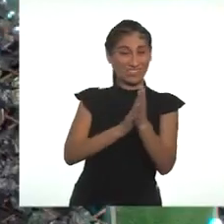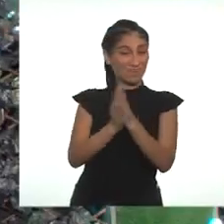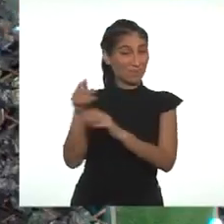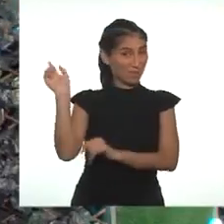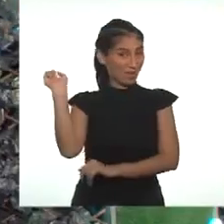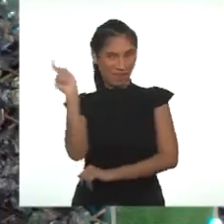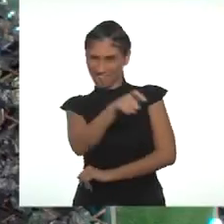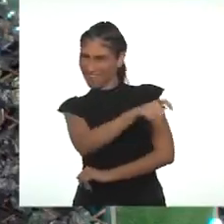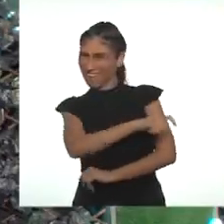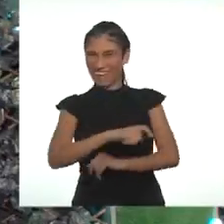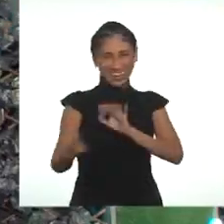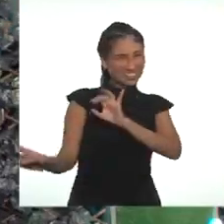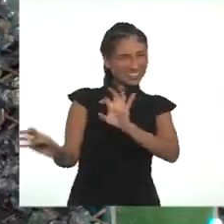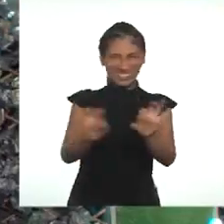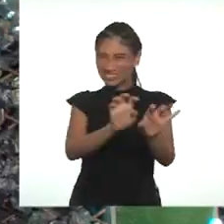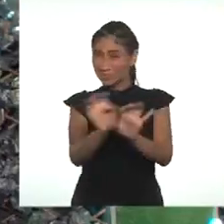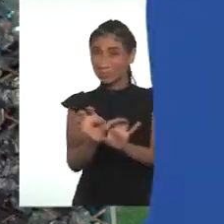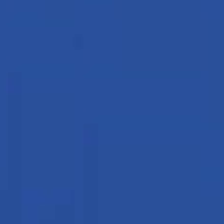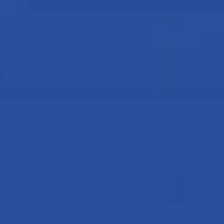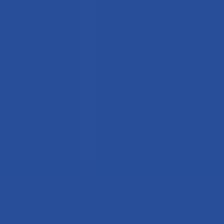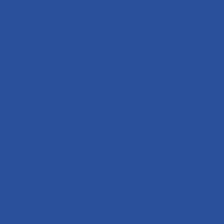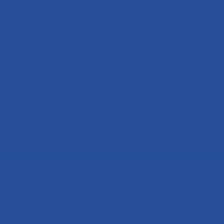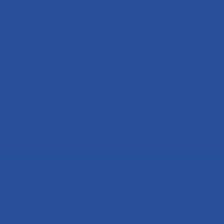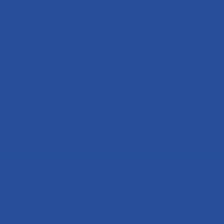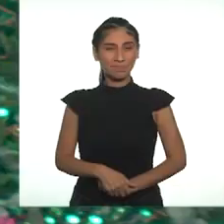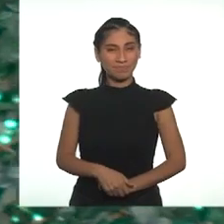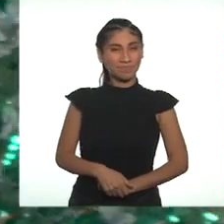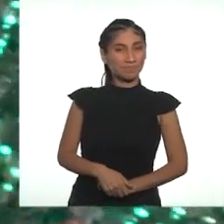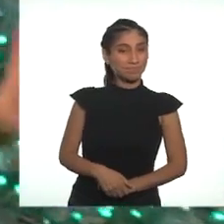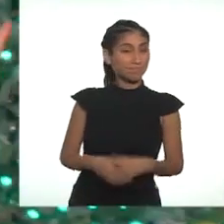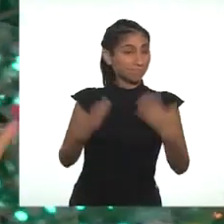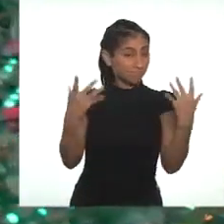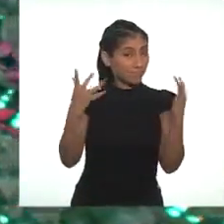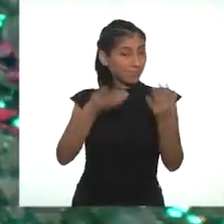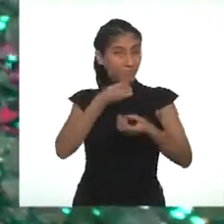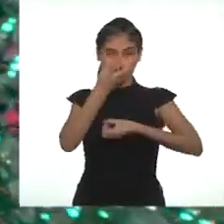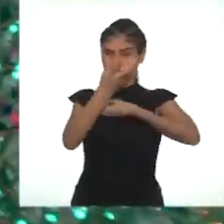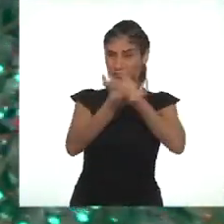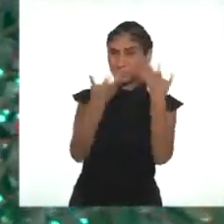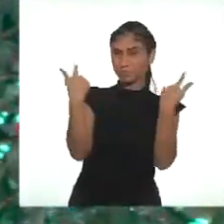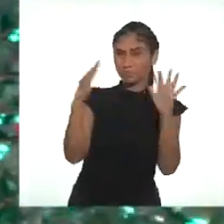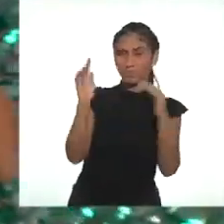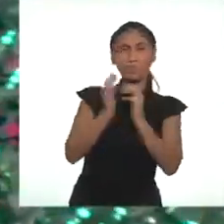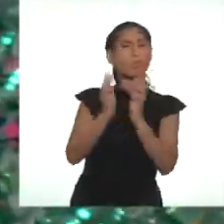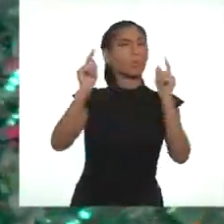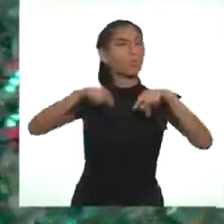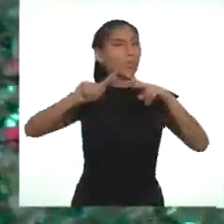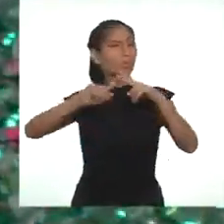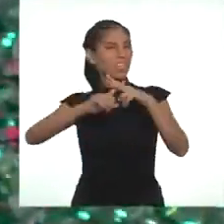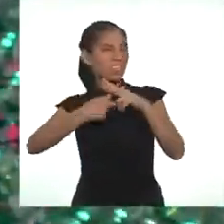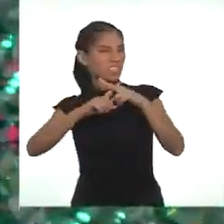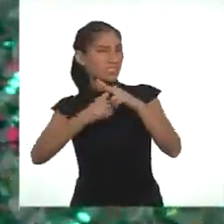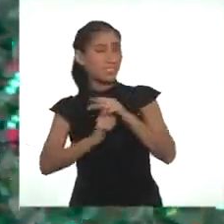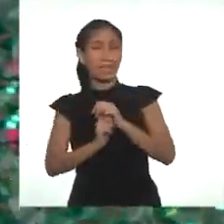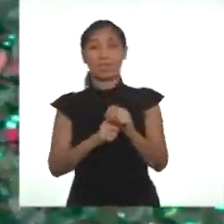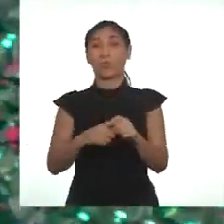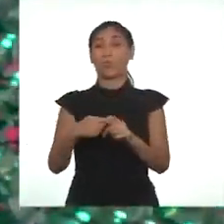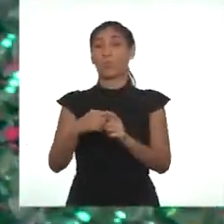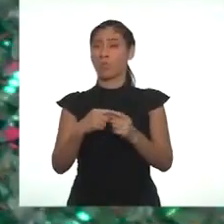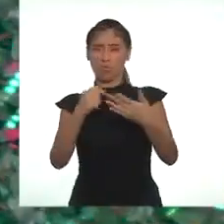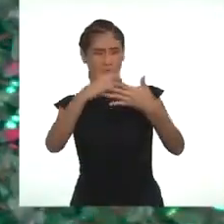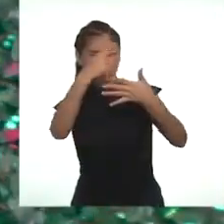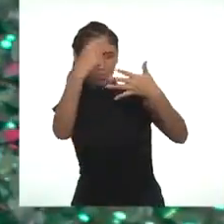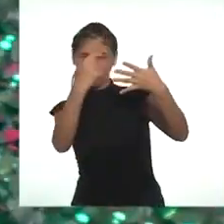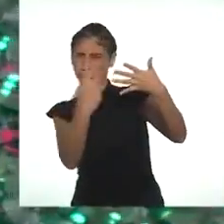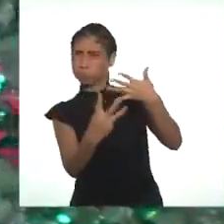Vamos a arrancar con mucha energía el día de hoy. Como ya les había comentado, hoy iniciamos una nueva experiencia